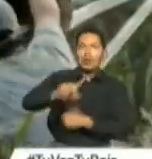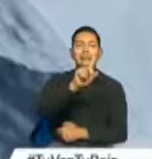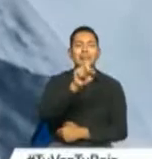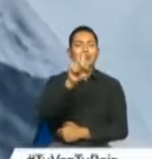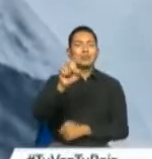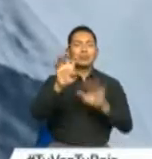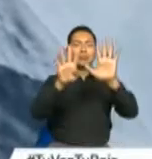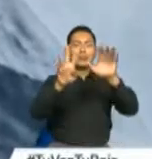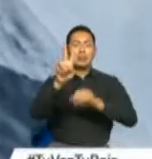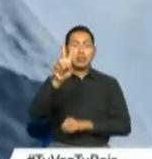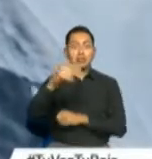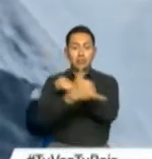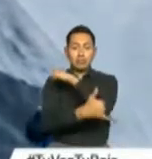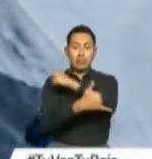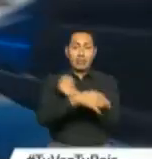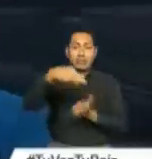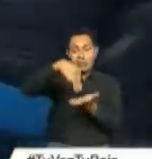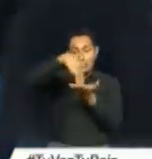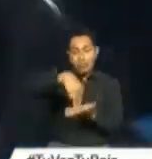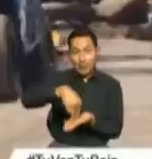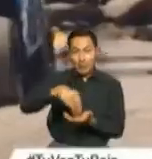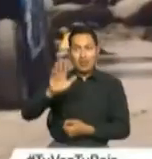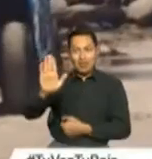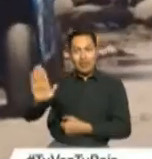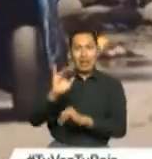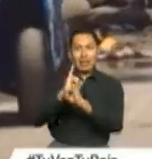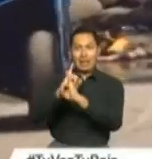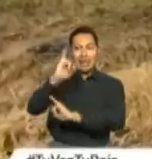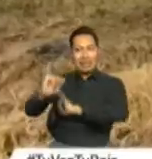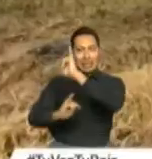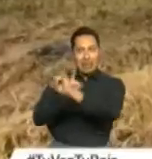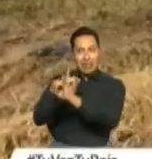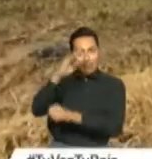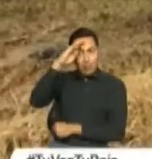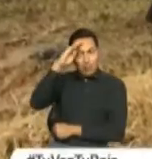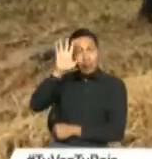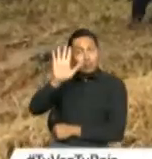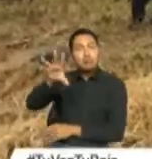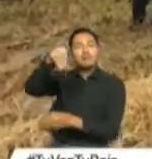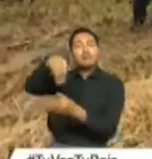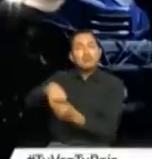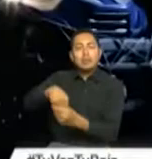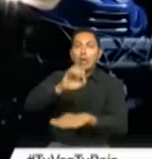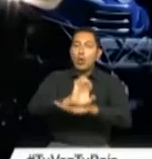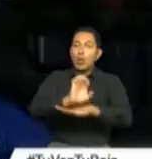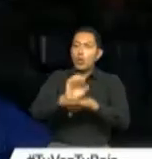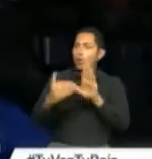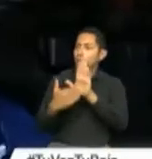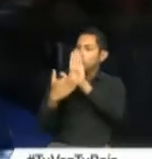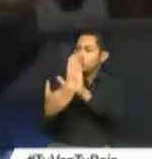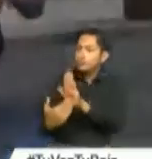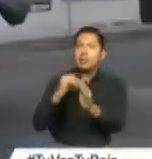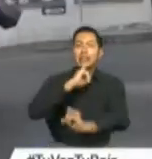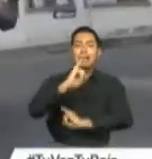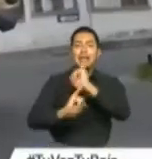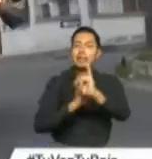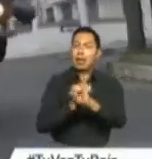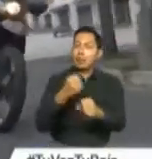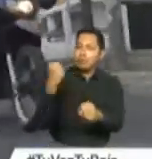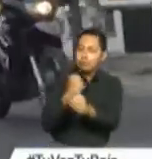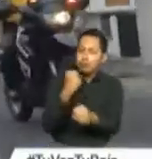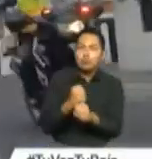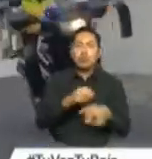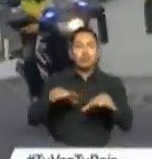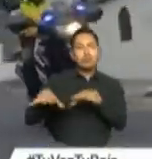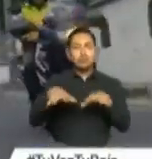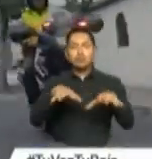que conforman la Interpol, esto con el objetivo de fortalecer la presencia del Ecuador en el ámbito internacional y en el trabajo coordinado